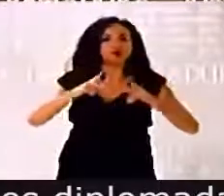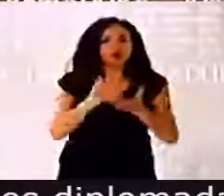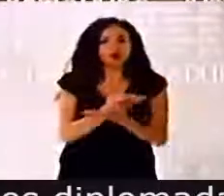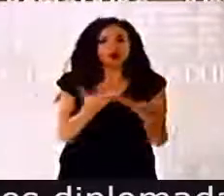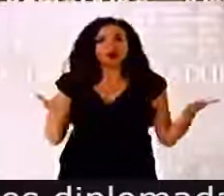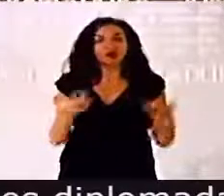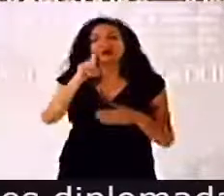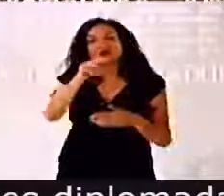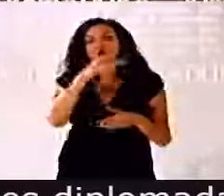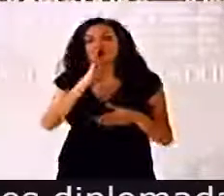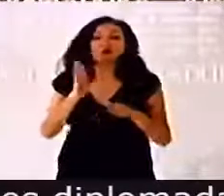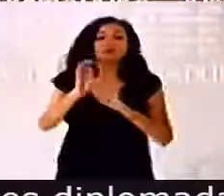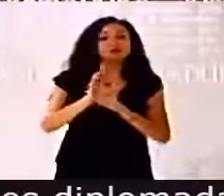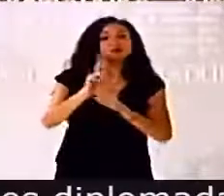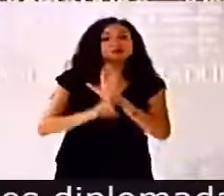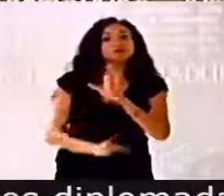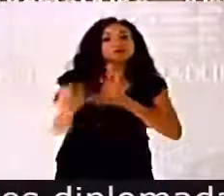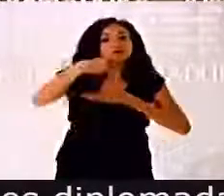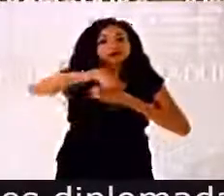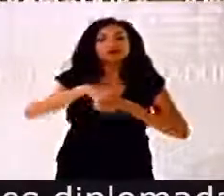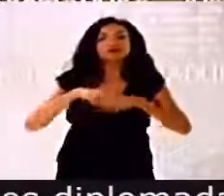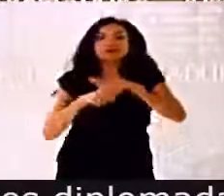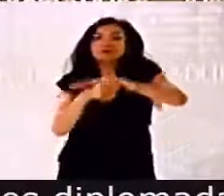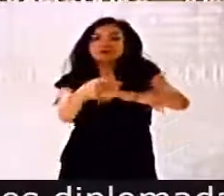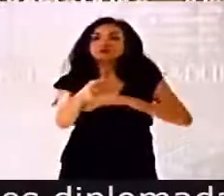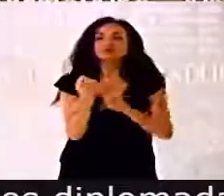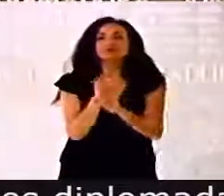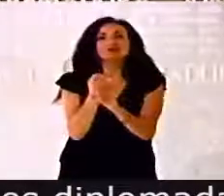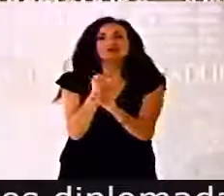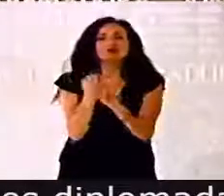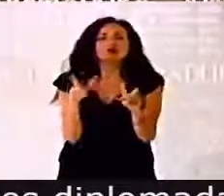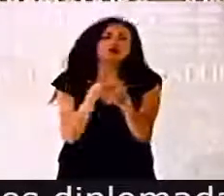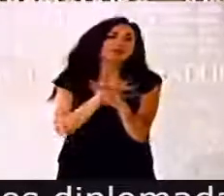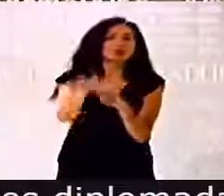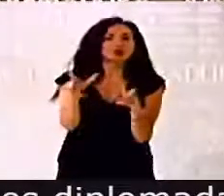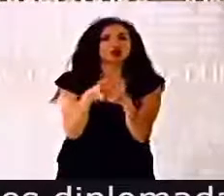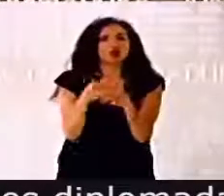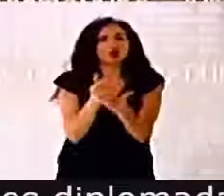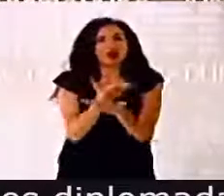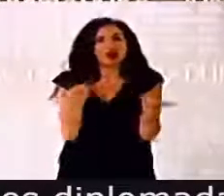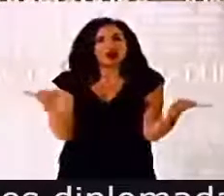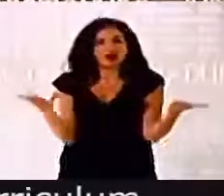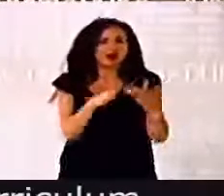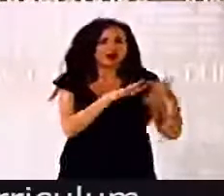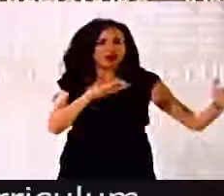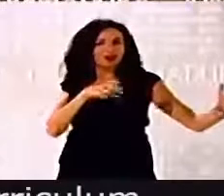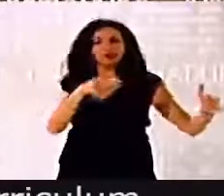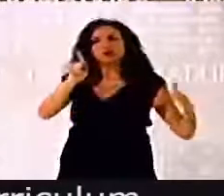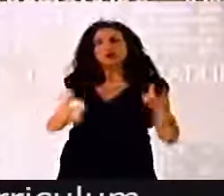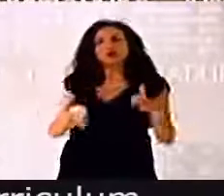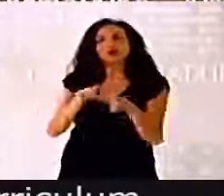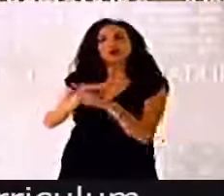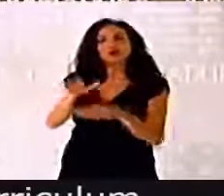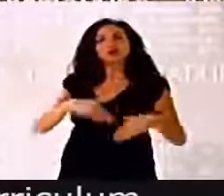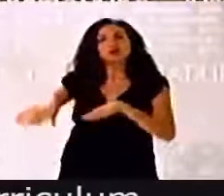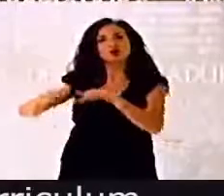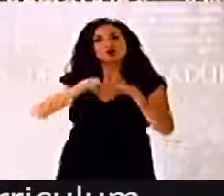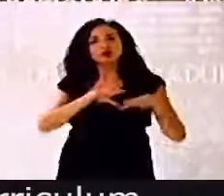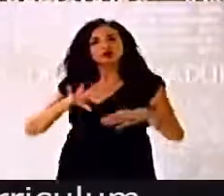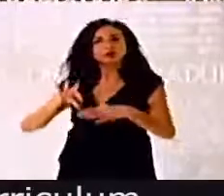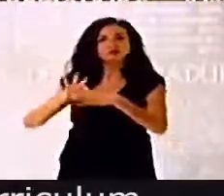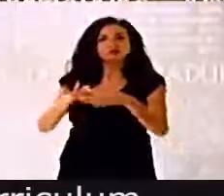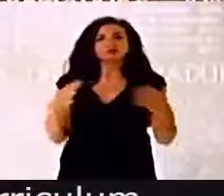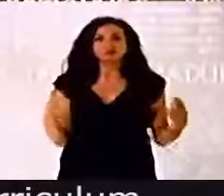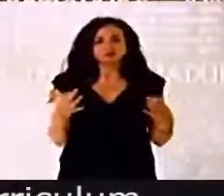de comunicación, ha trabajado fundamentalmente en el ámbito de lo social, pero también en el ámbito de la igualdad, muy ligada